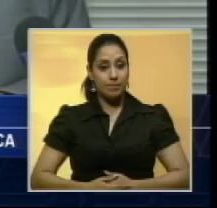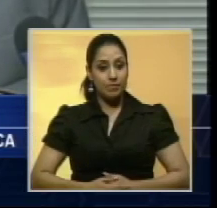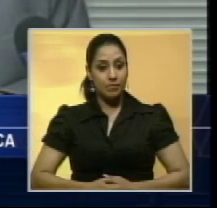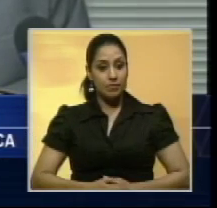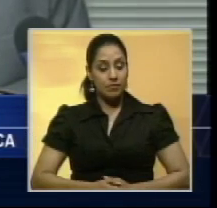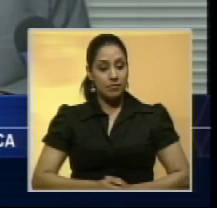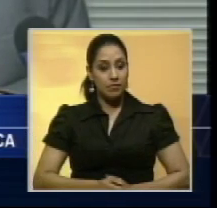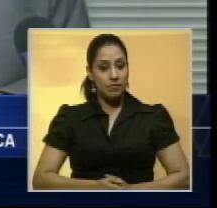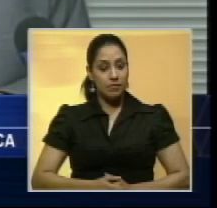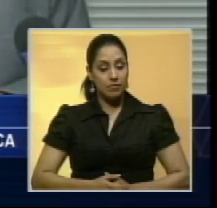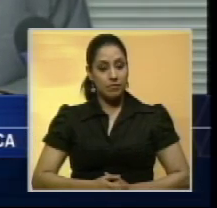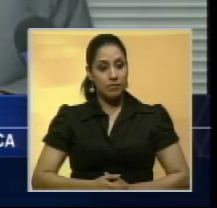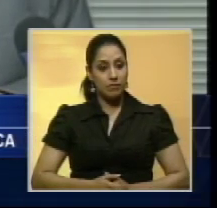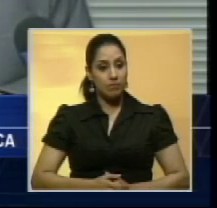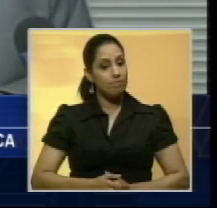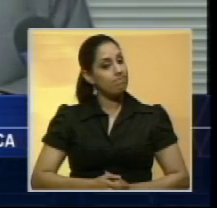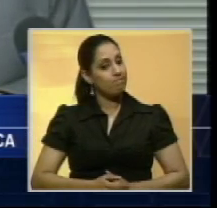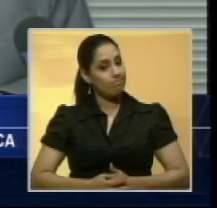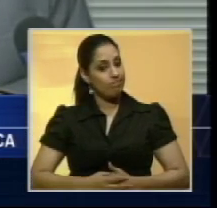Justicia.